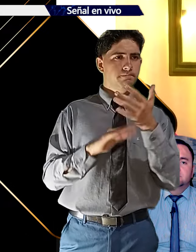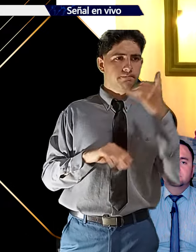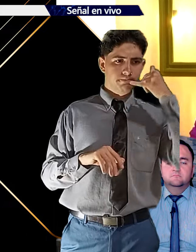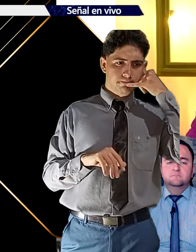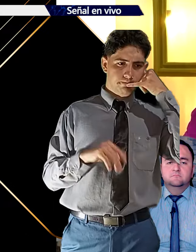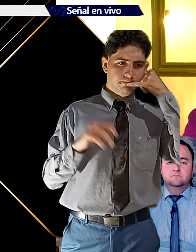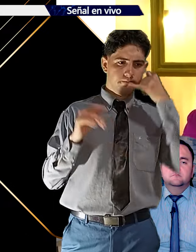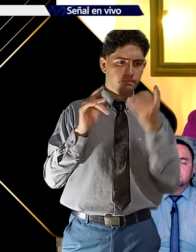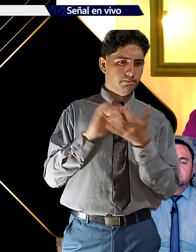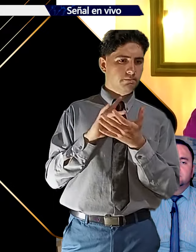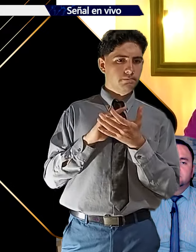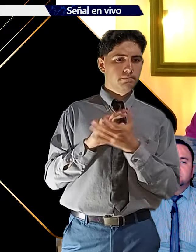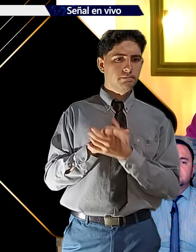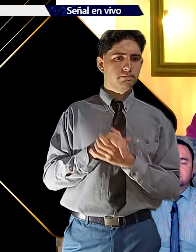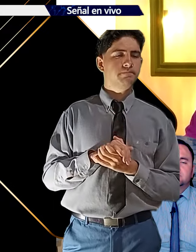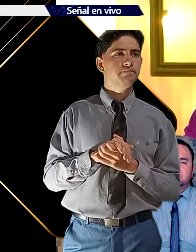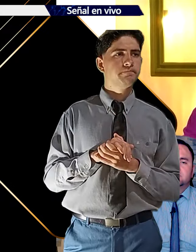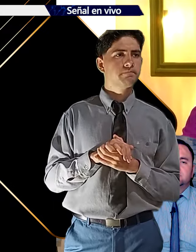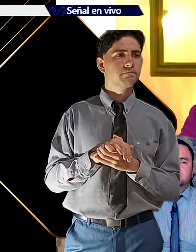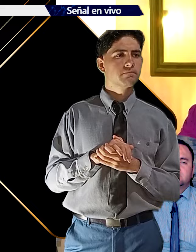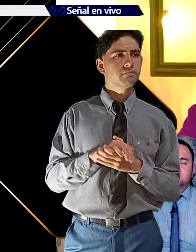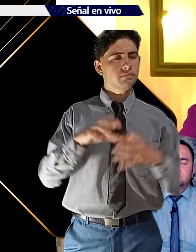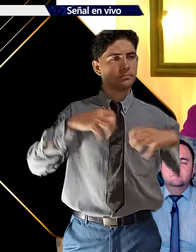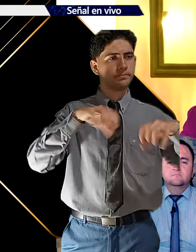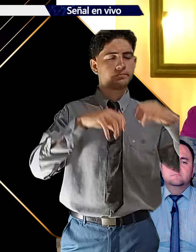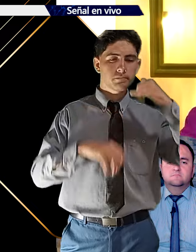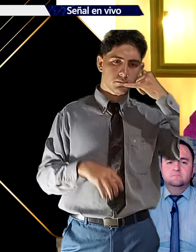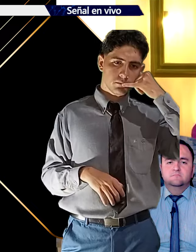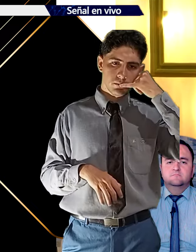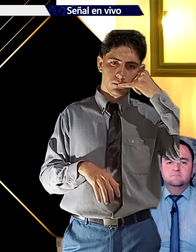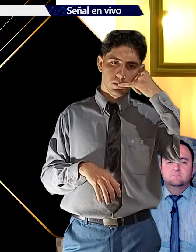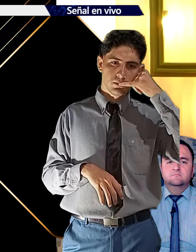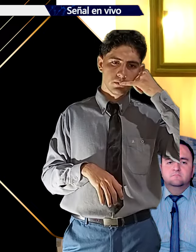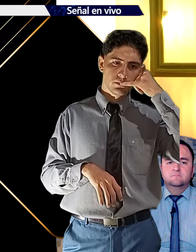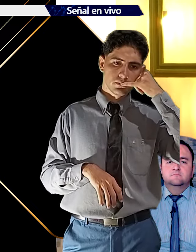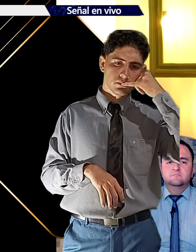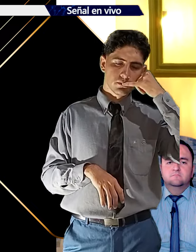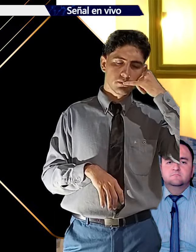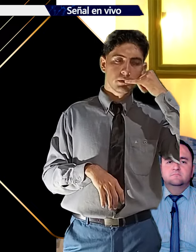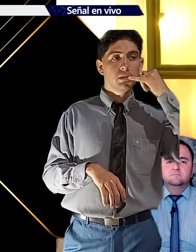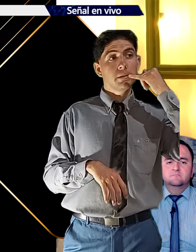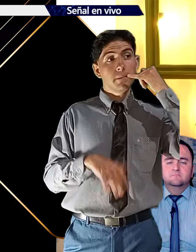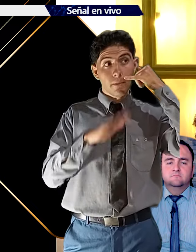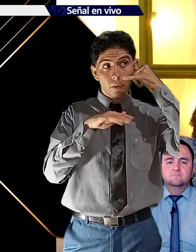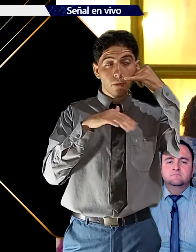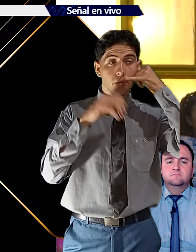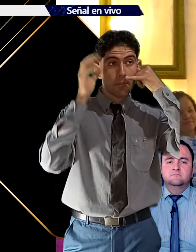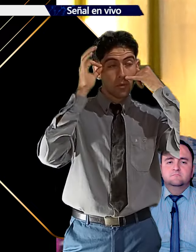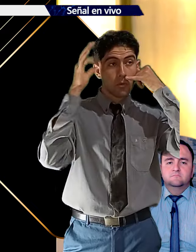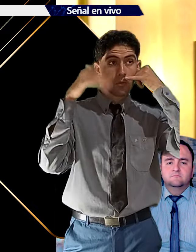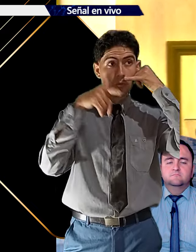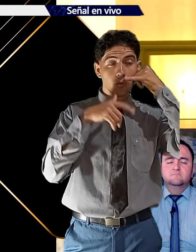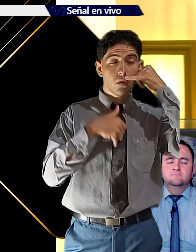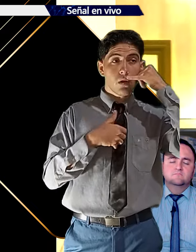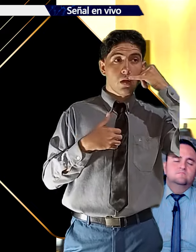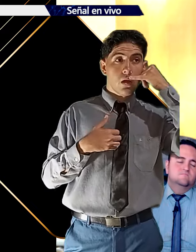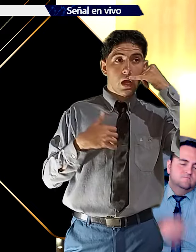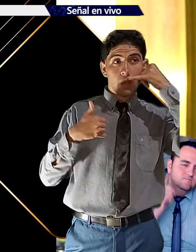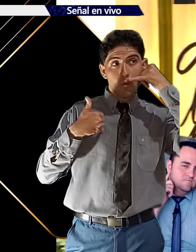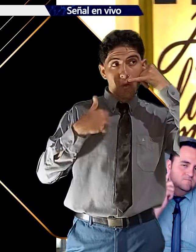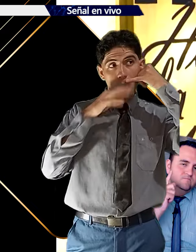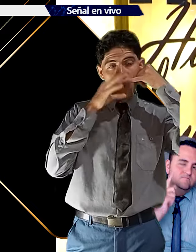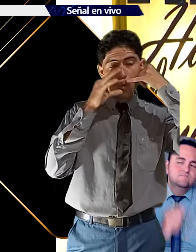Y seguro el muchacho pocón para los cultos, pero me dejó de llamar Marina, el muchacho no va a esa integración. Preciso, dicho y hecho. Allá